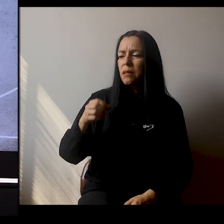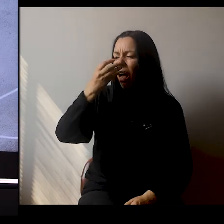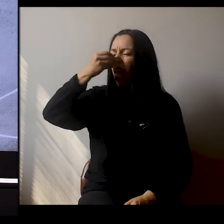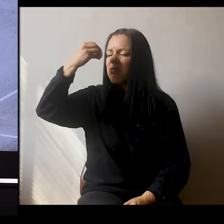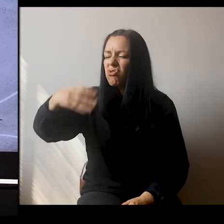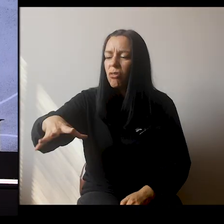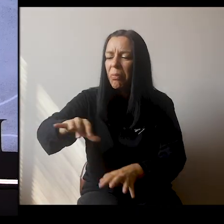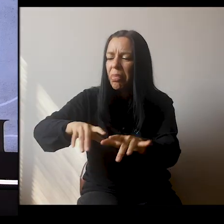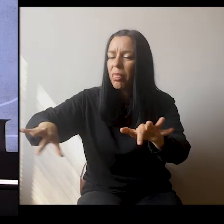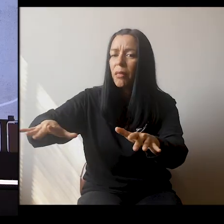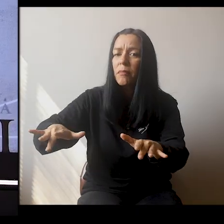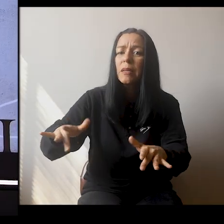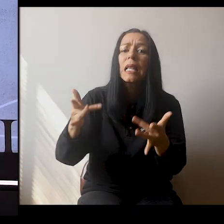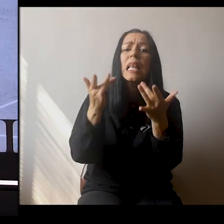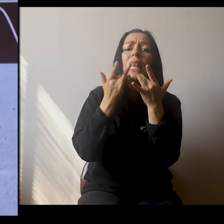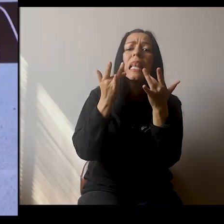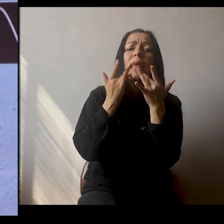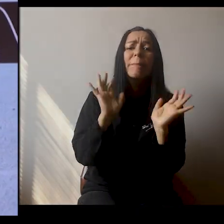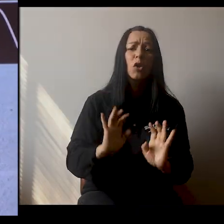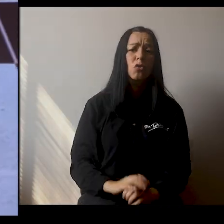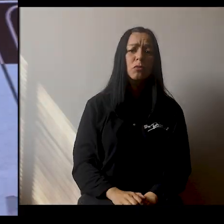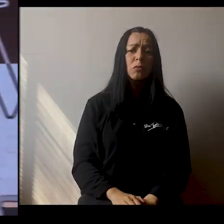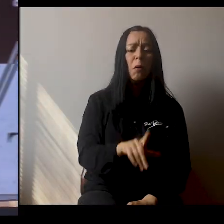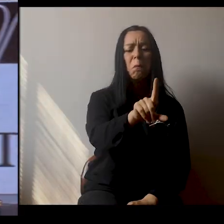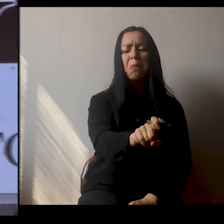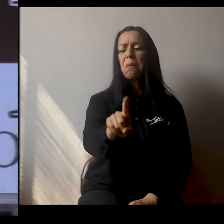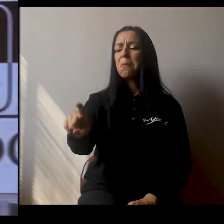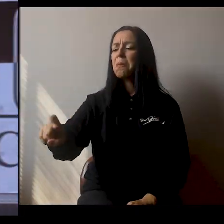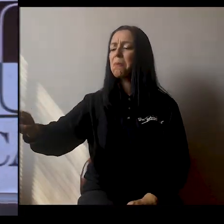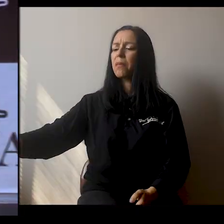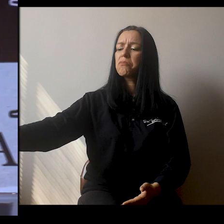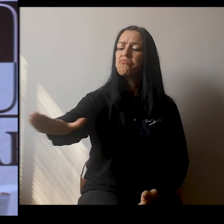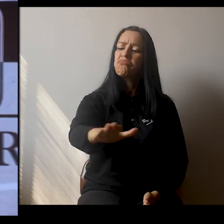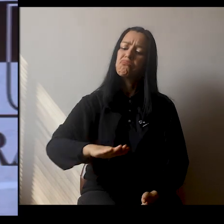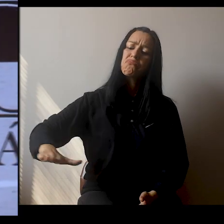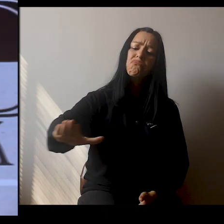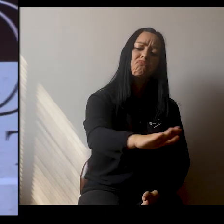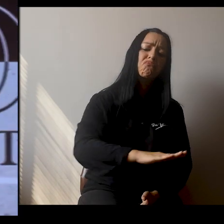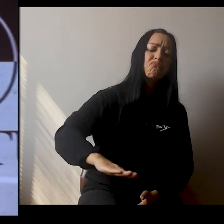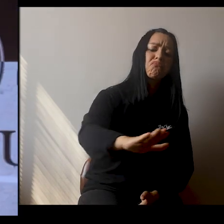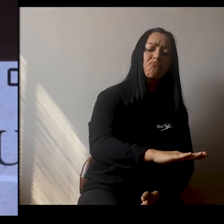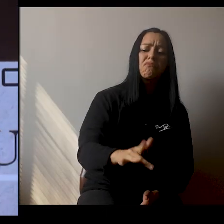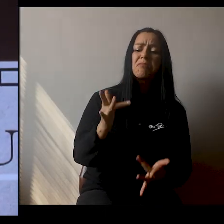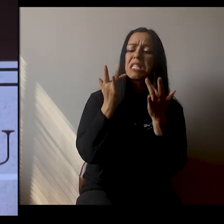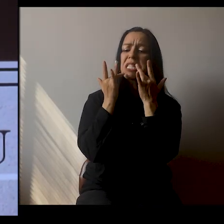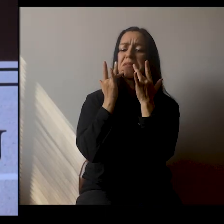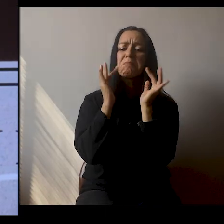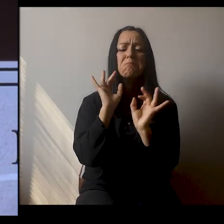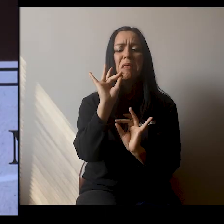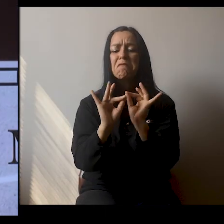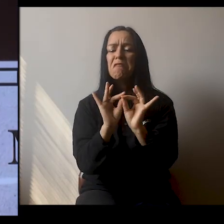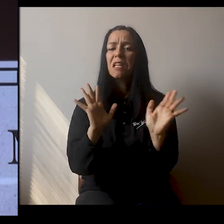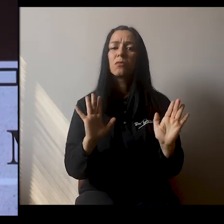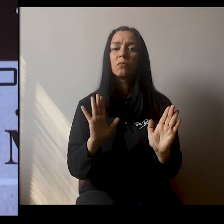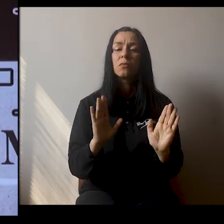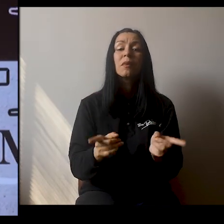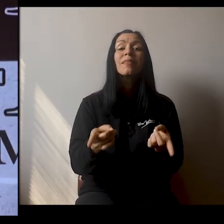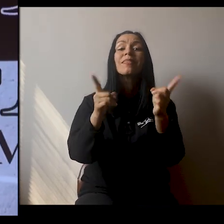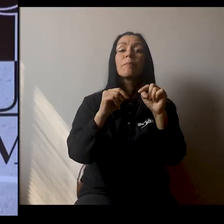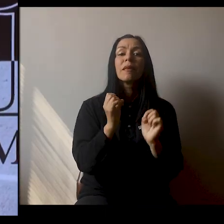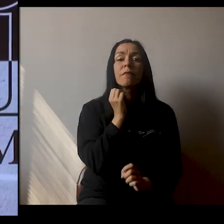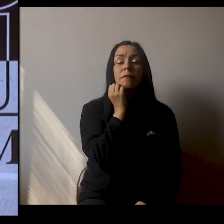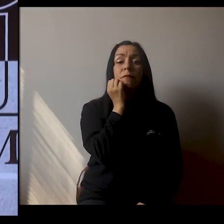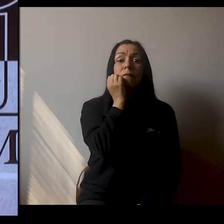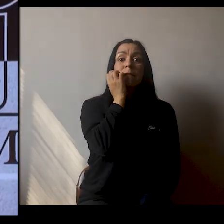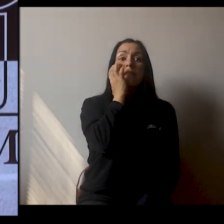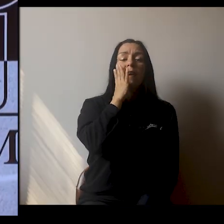sea, que ya está contaminado, se limpia simplemente con un desinfectante. También dicen ellos la